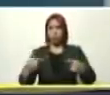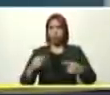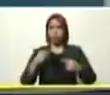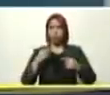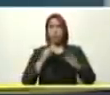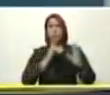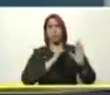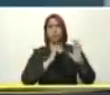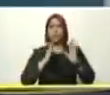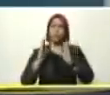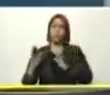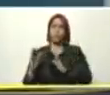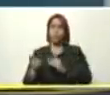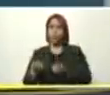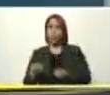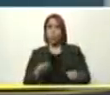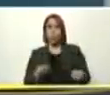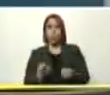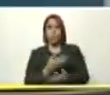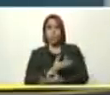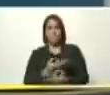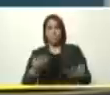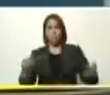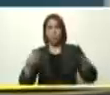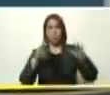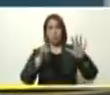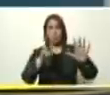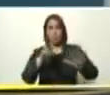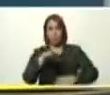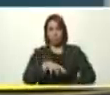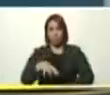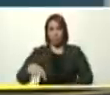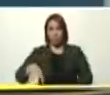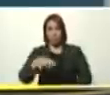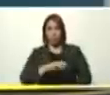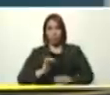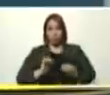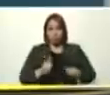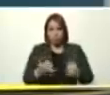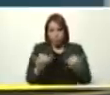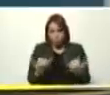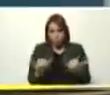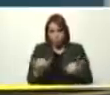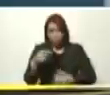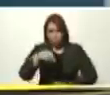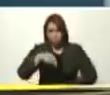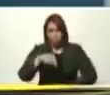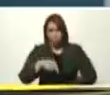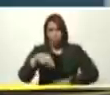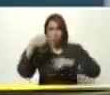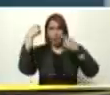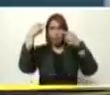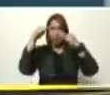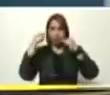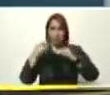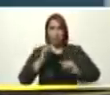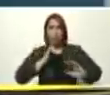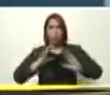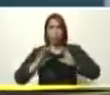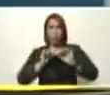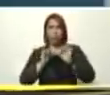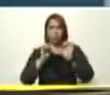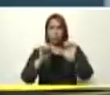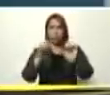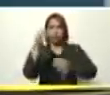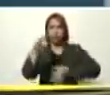coordinación perfecta de estas 7 regiones a partir de hoy, con un nivel de comunicación